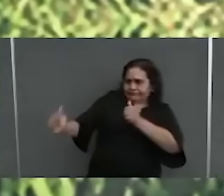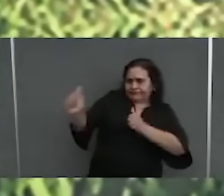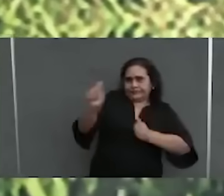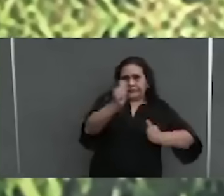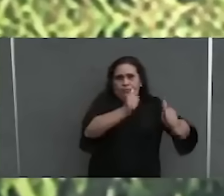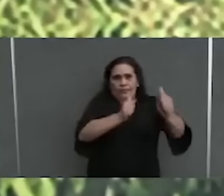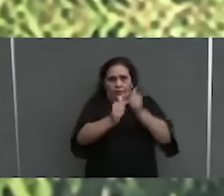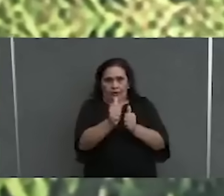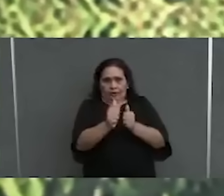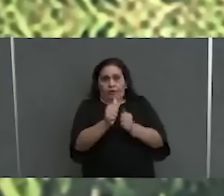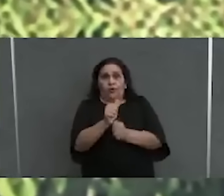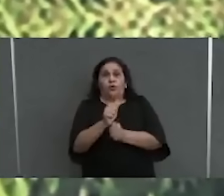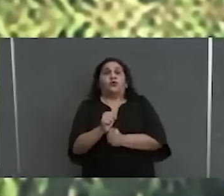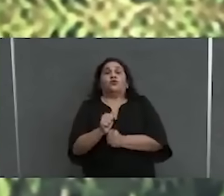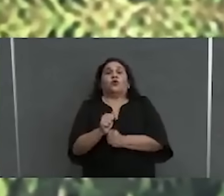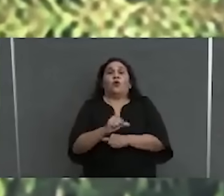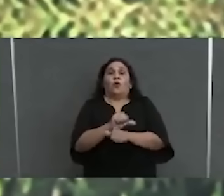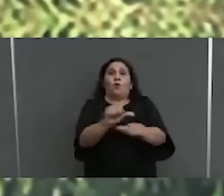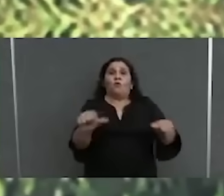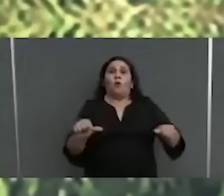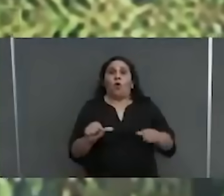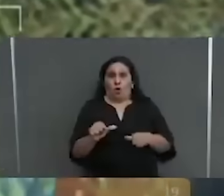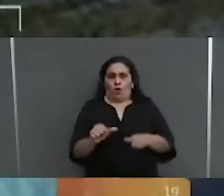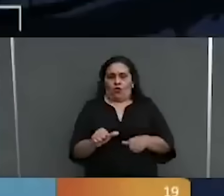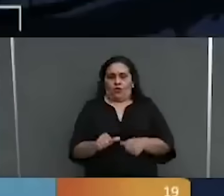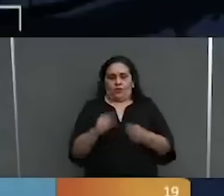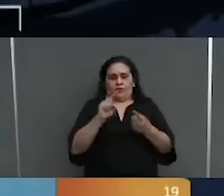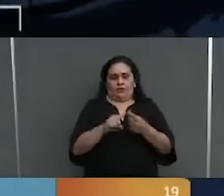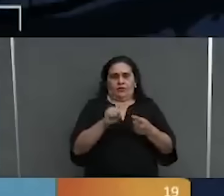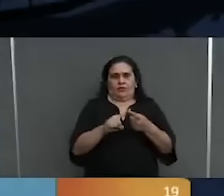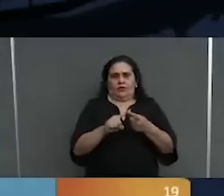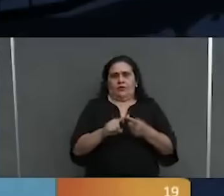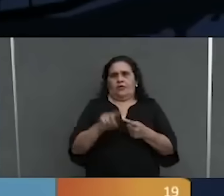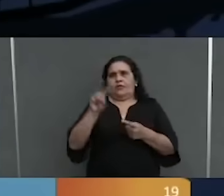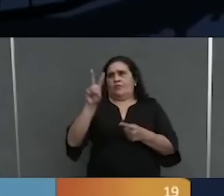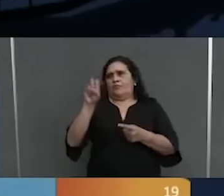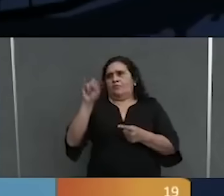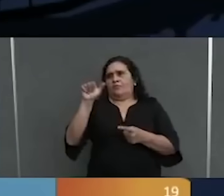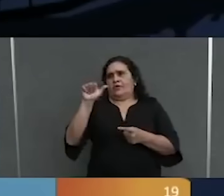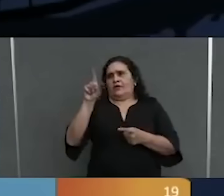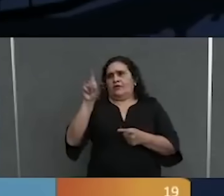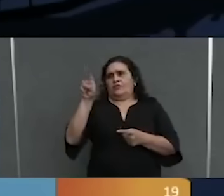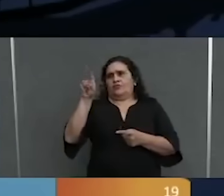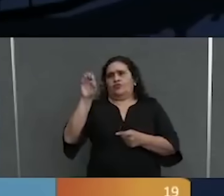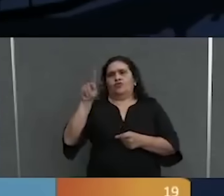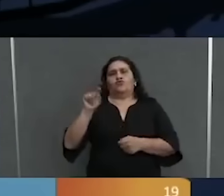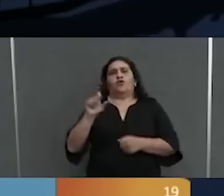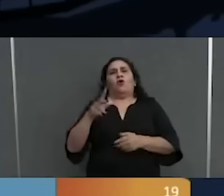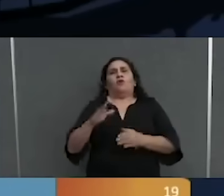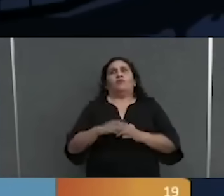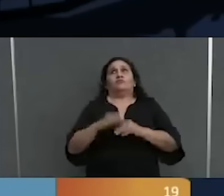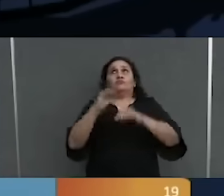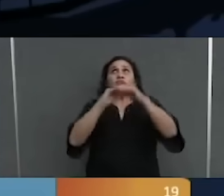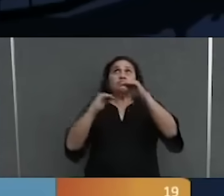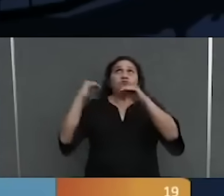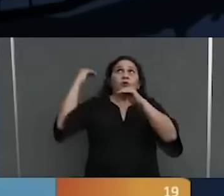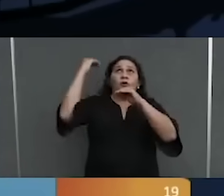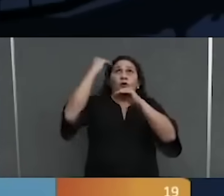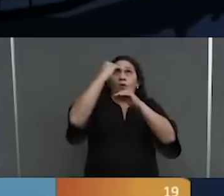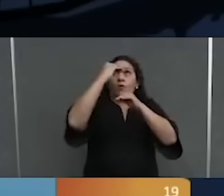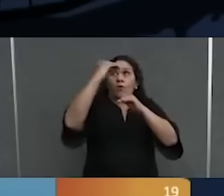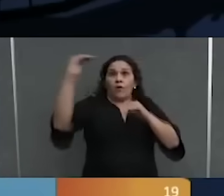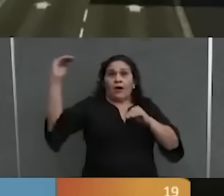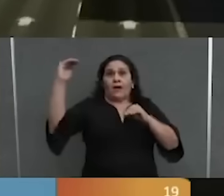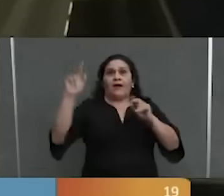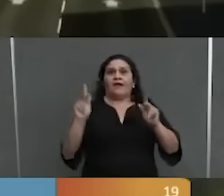hemos estado platicando? Pues primero, el viaducto elevado de Progreso. Los que hayan ido a Progreso últimamente ya podrán